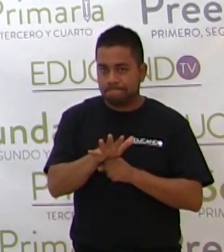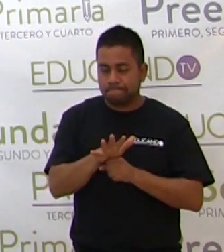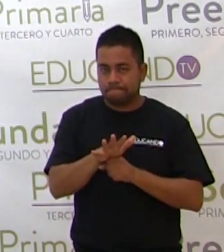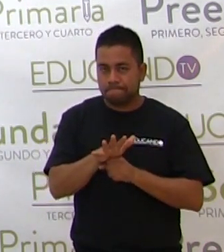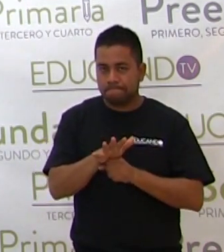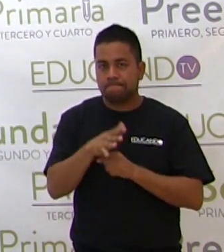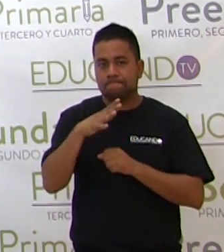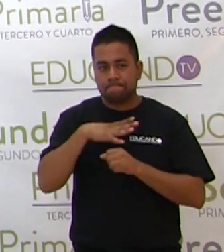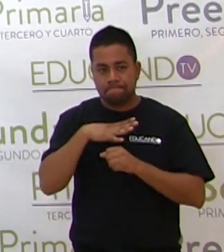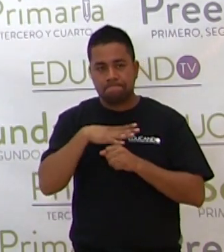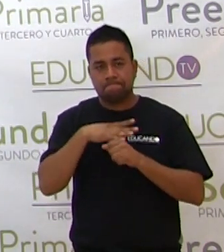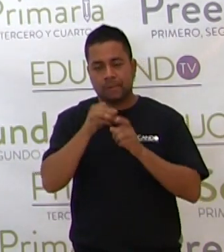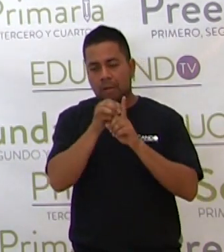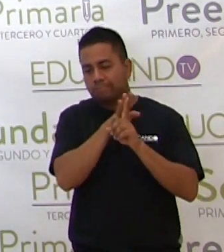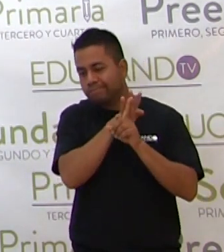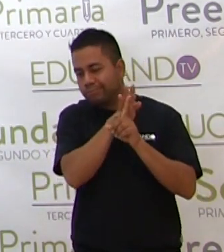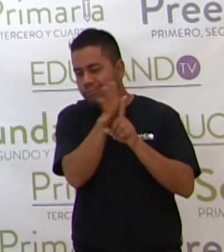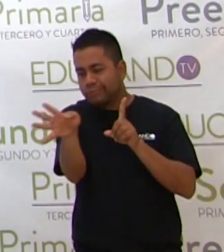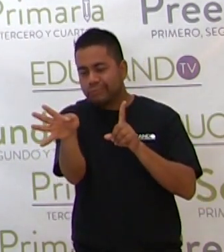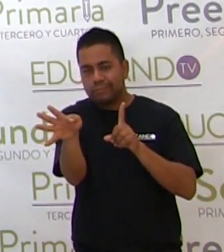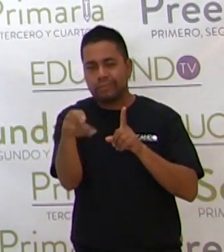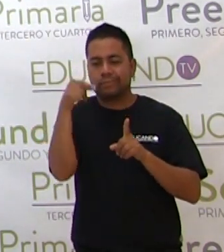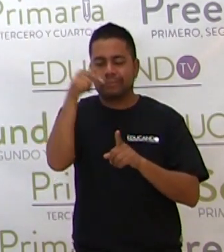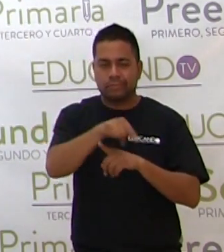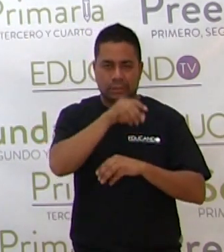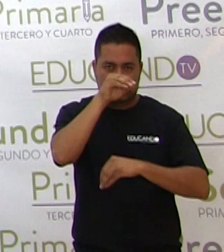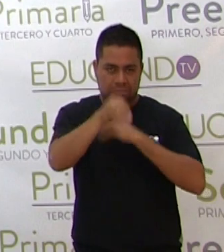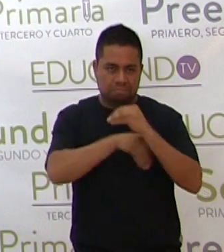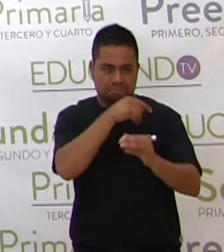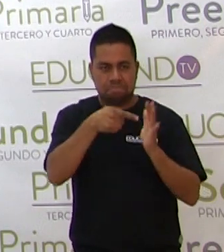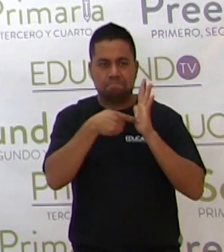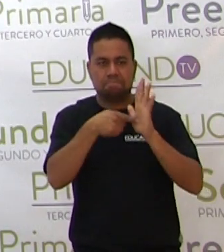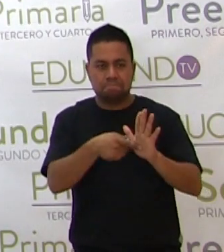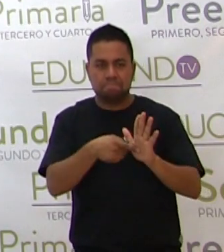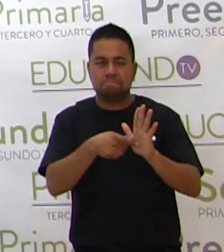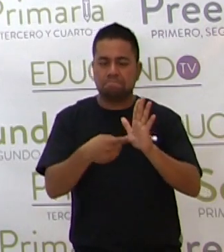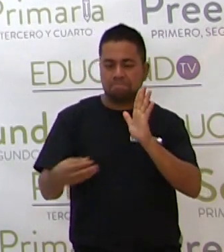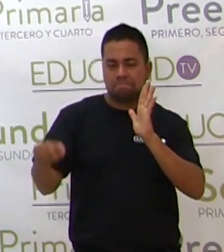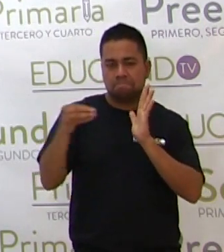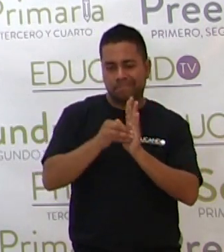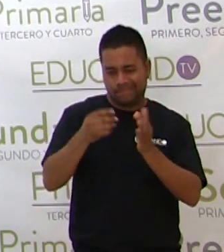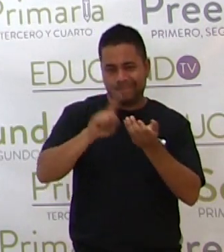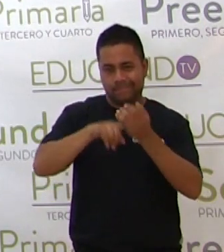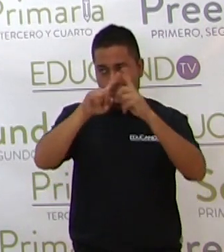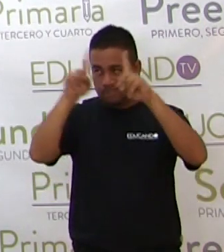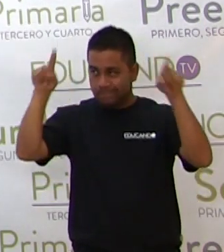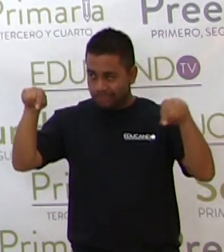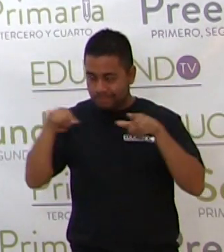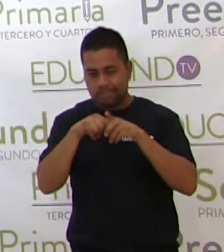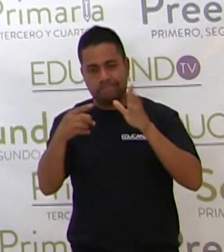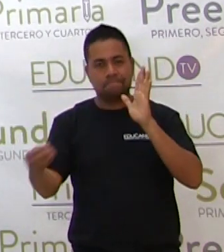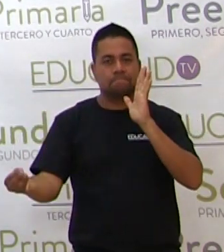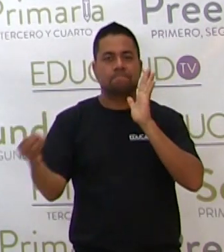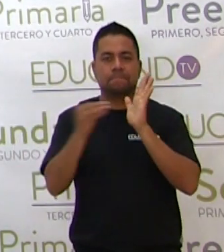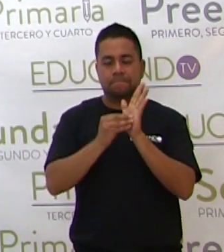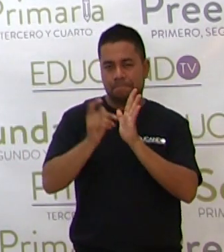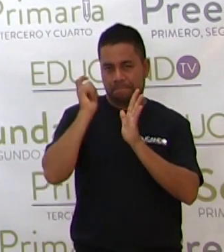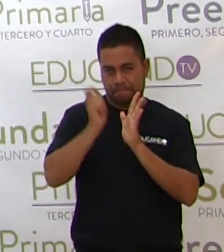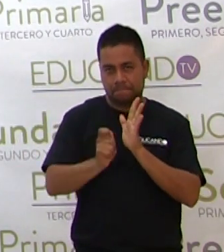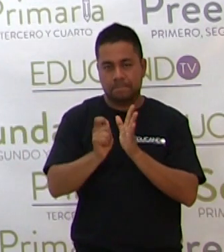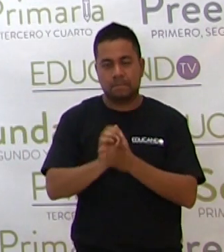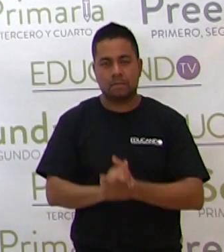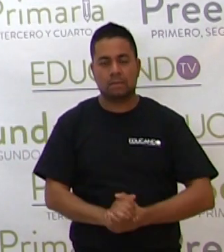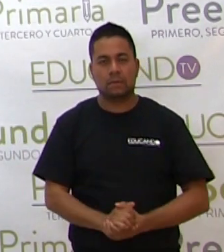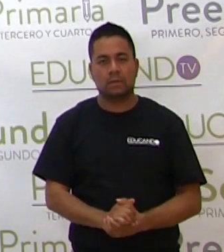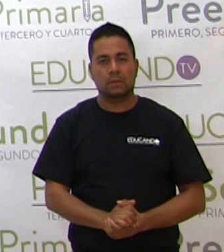un diagrama el cual vamos a colocar en el pizarrón y